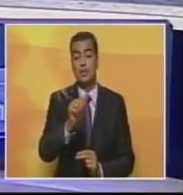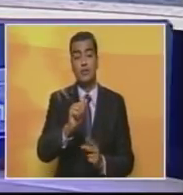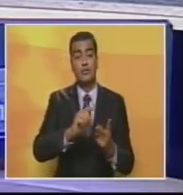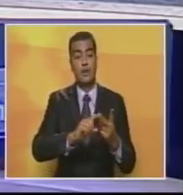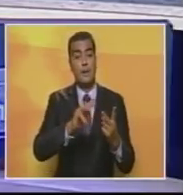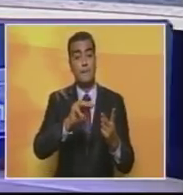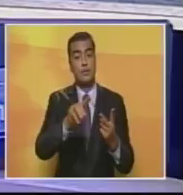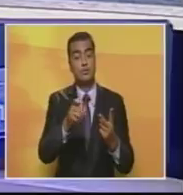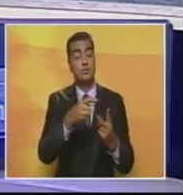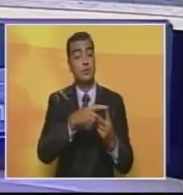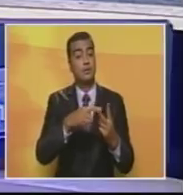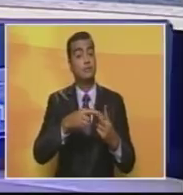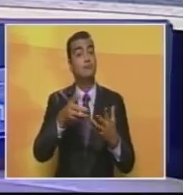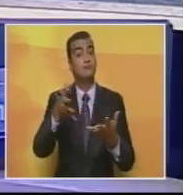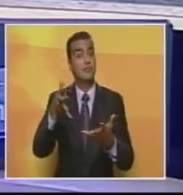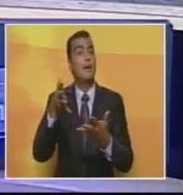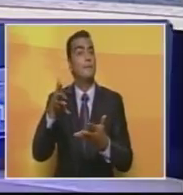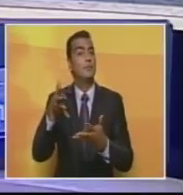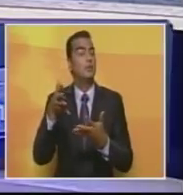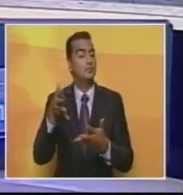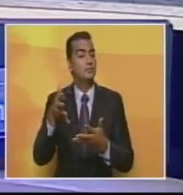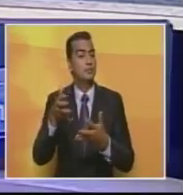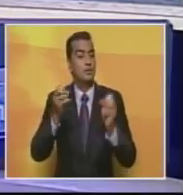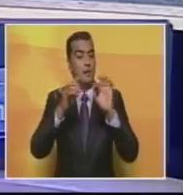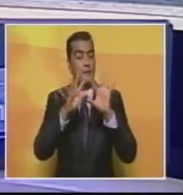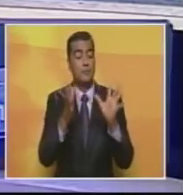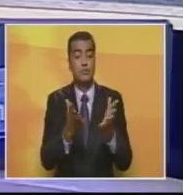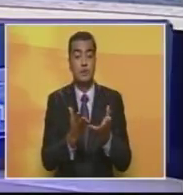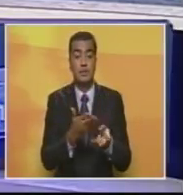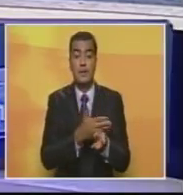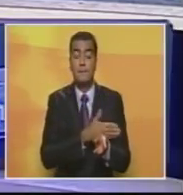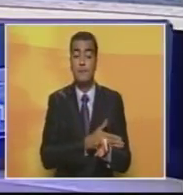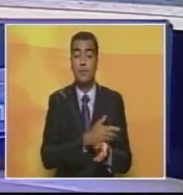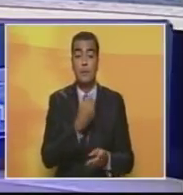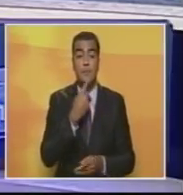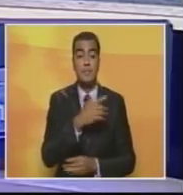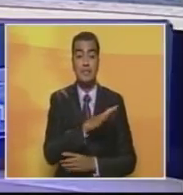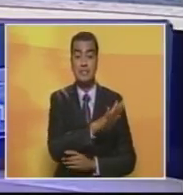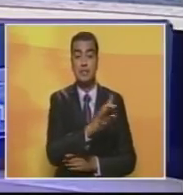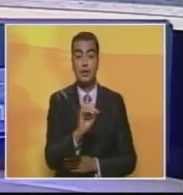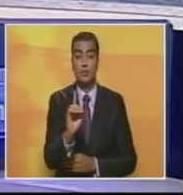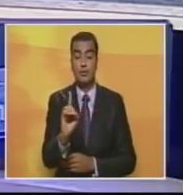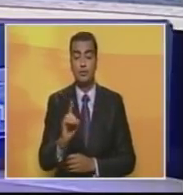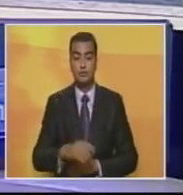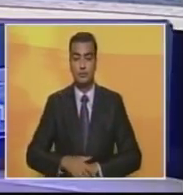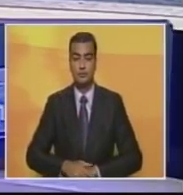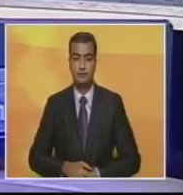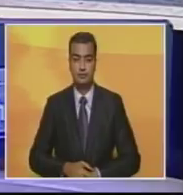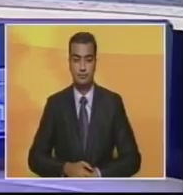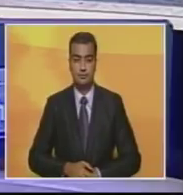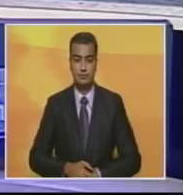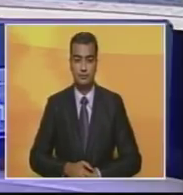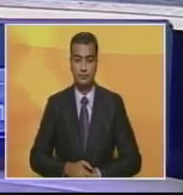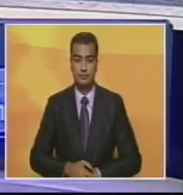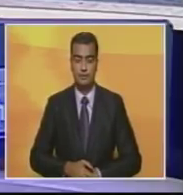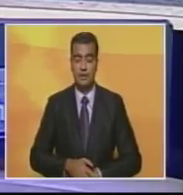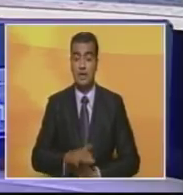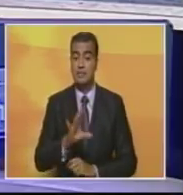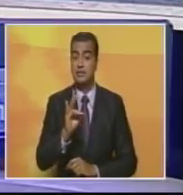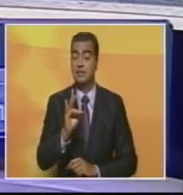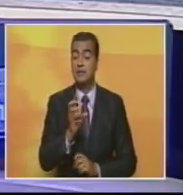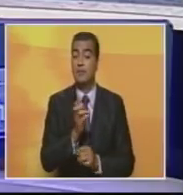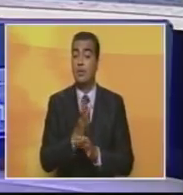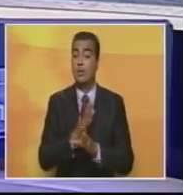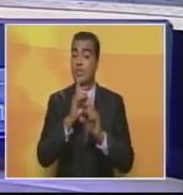Marvin González se coronaron campeones de la Serie Mundial tras vencer a los Dodgers de Los Ángeles 5-1 en el séptimo